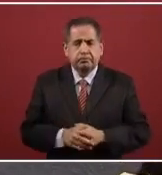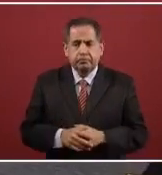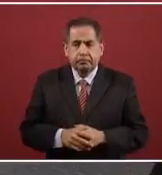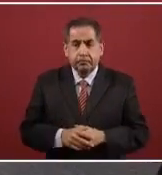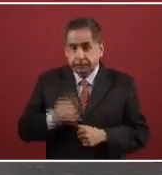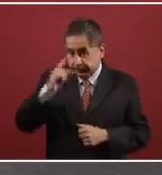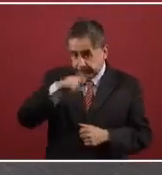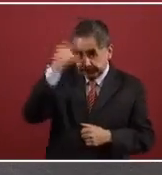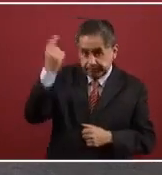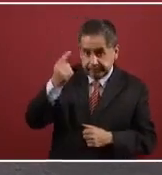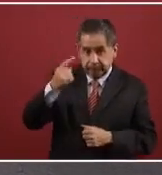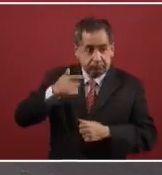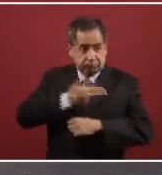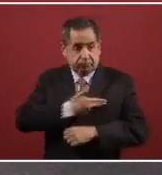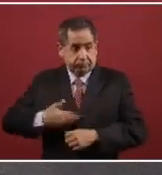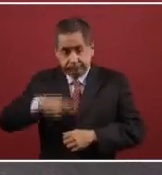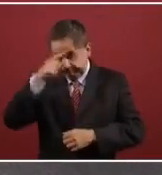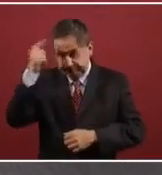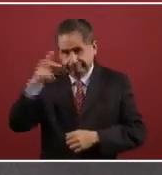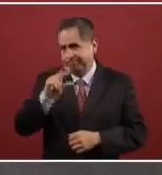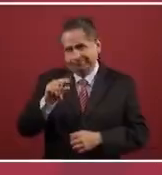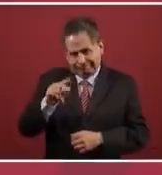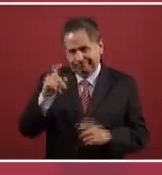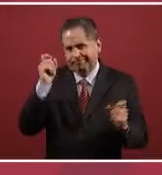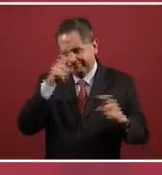fácil esta tarea.